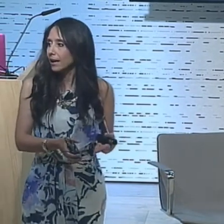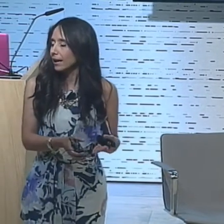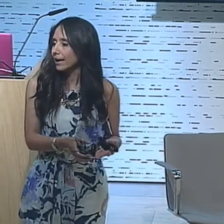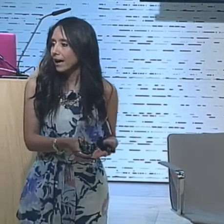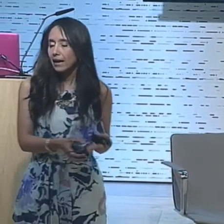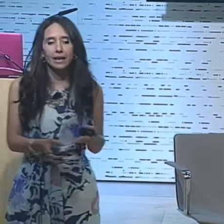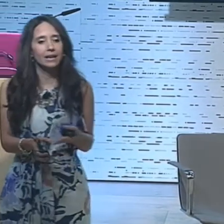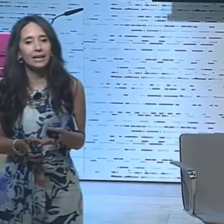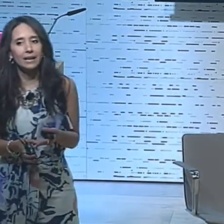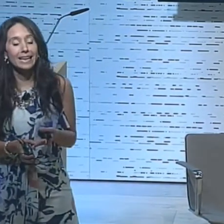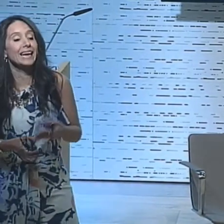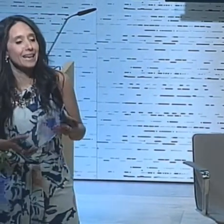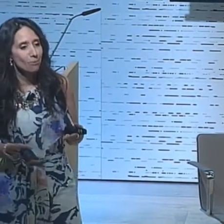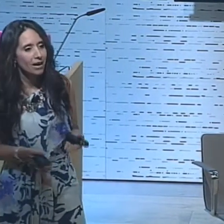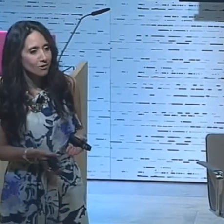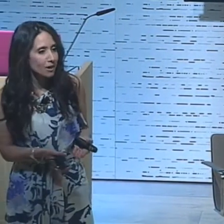ir